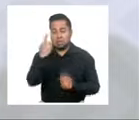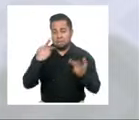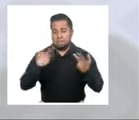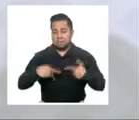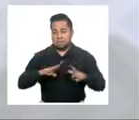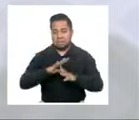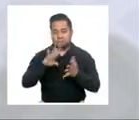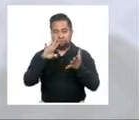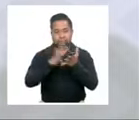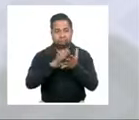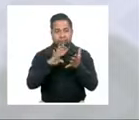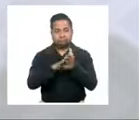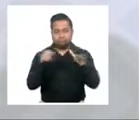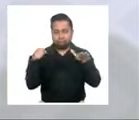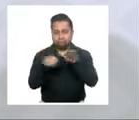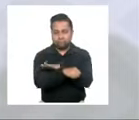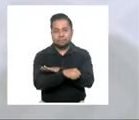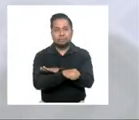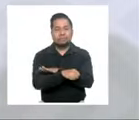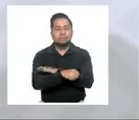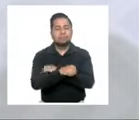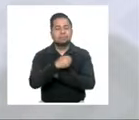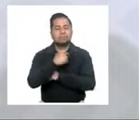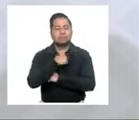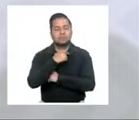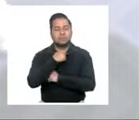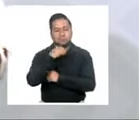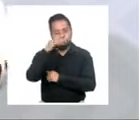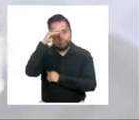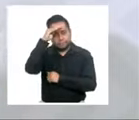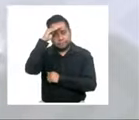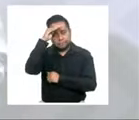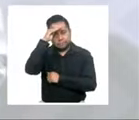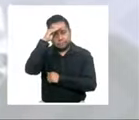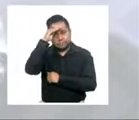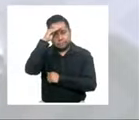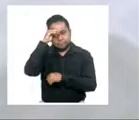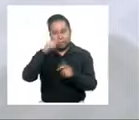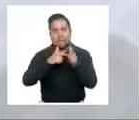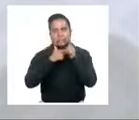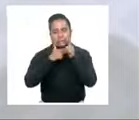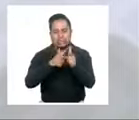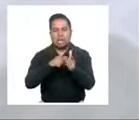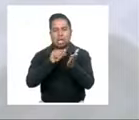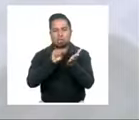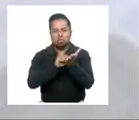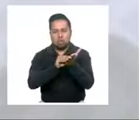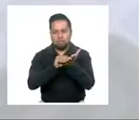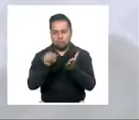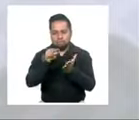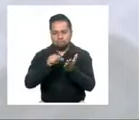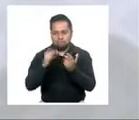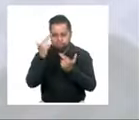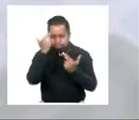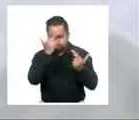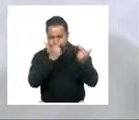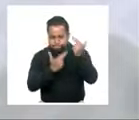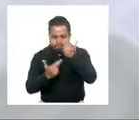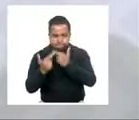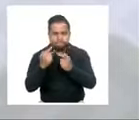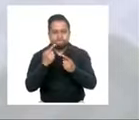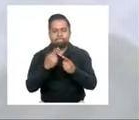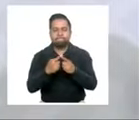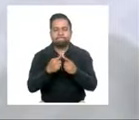está detenido y seguramente va a continuar revisándose por parte